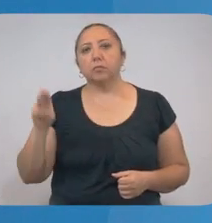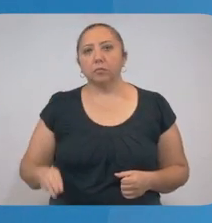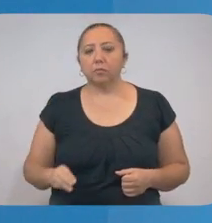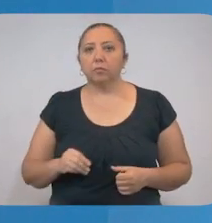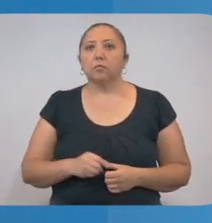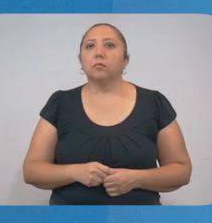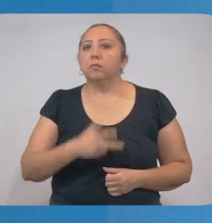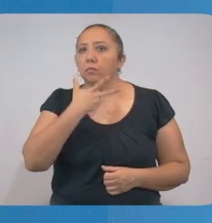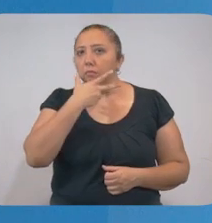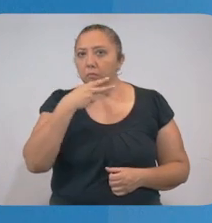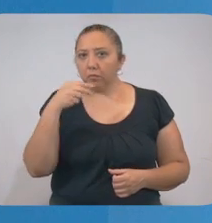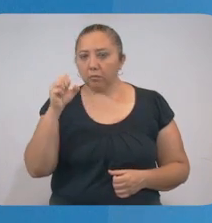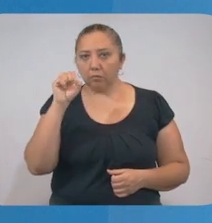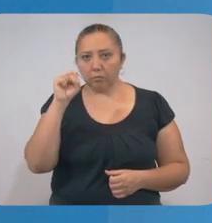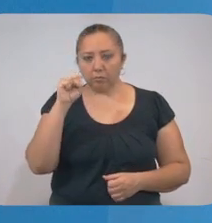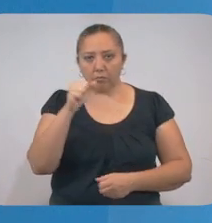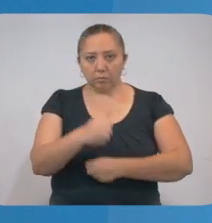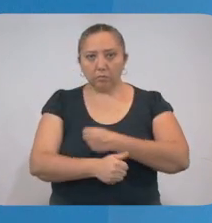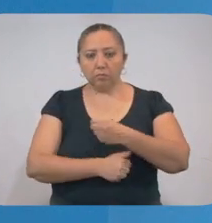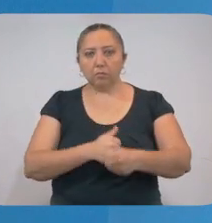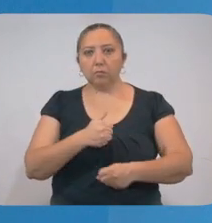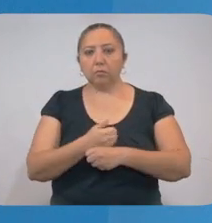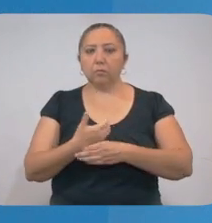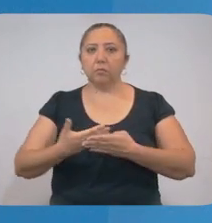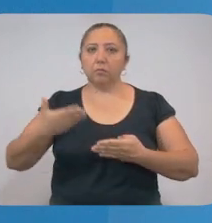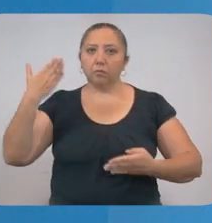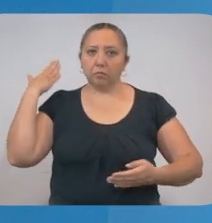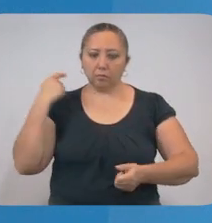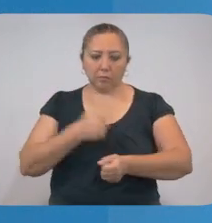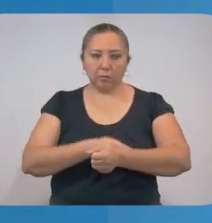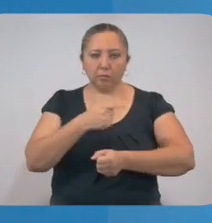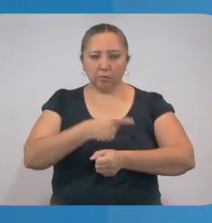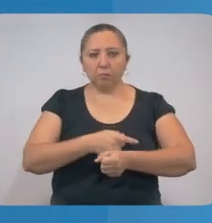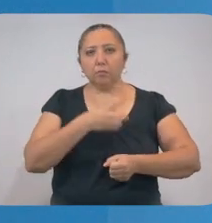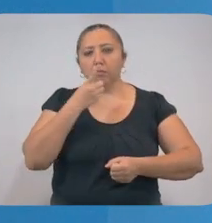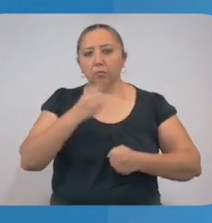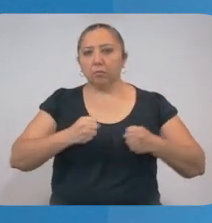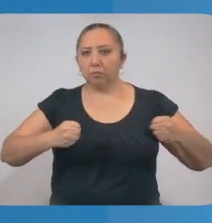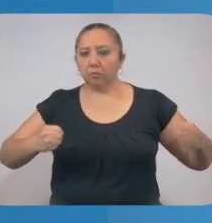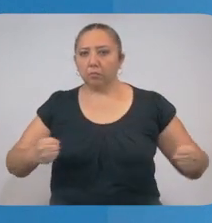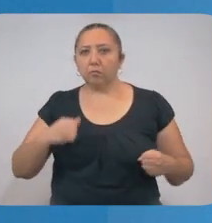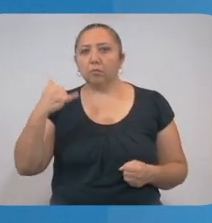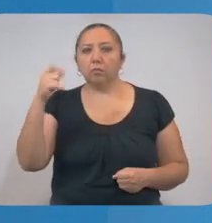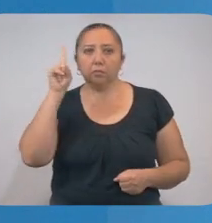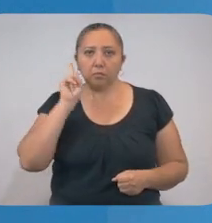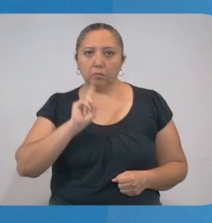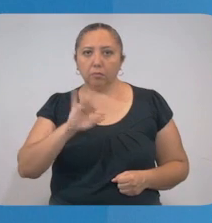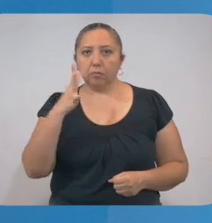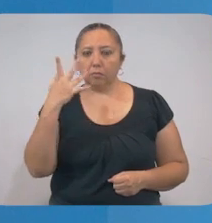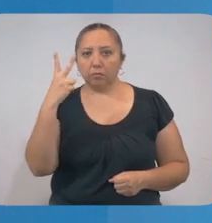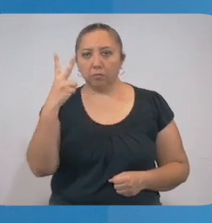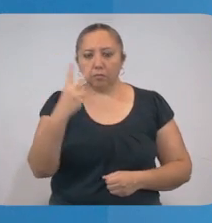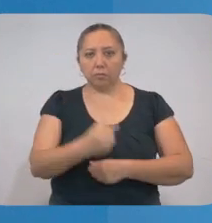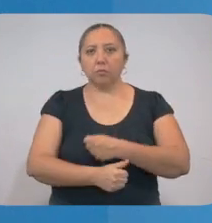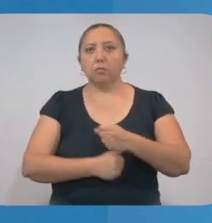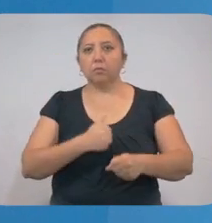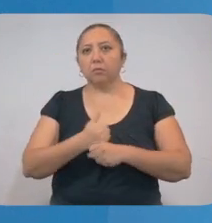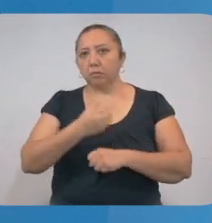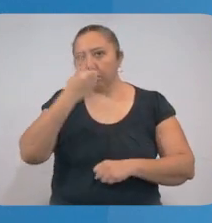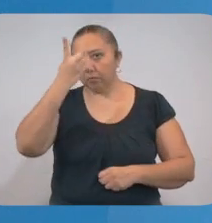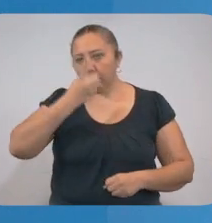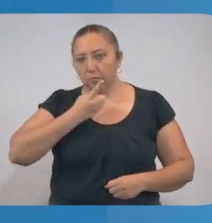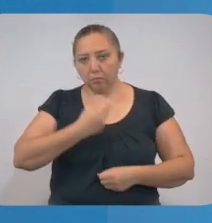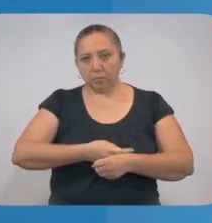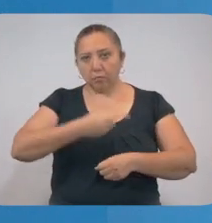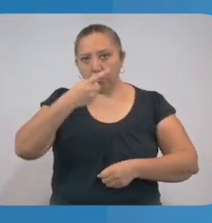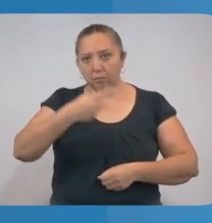nakan upresión, yetel talamilti, ikilumaya hupuksikal. Leka ohel talebahela, les saqueajobo, tubeto bashetzan,